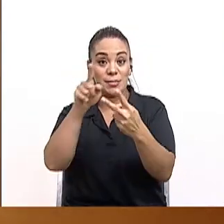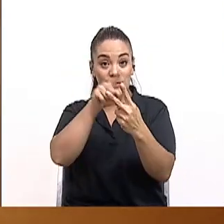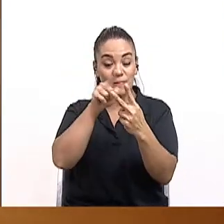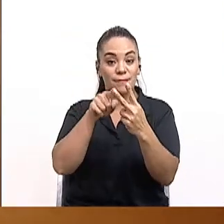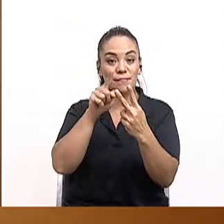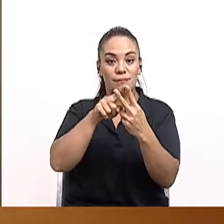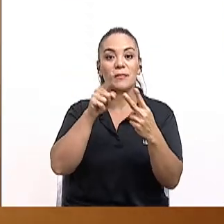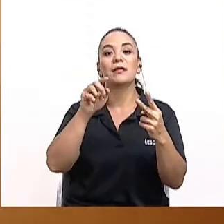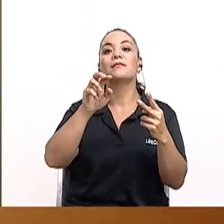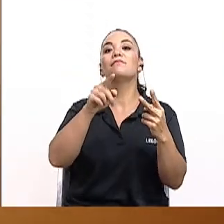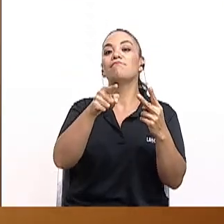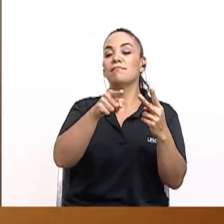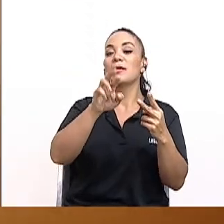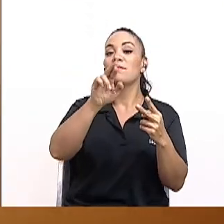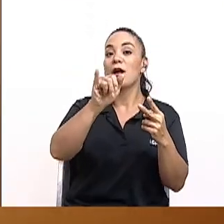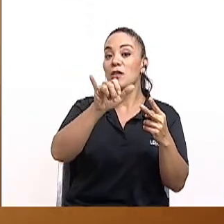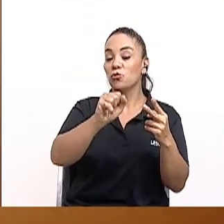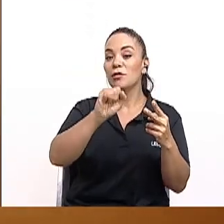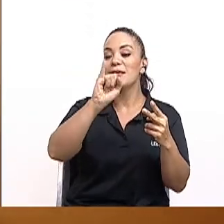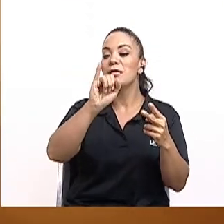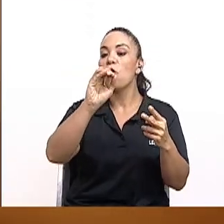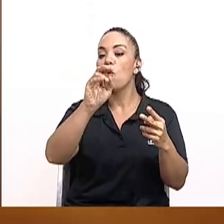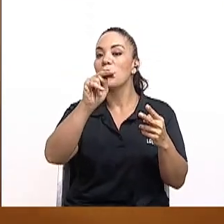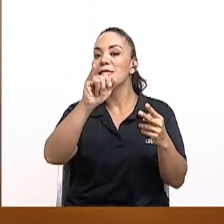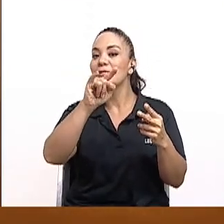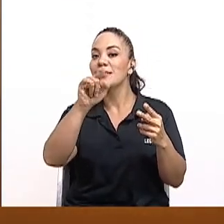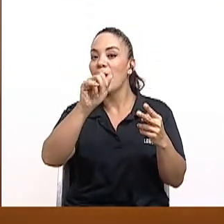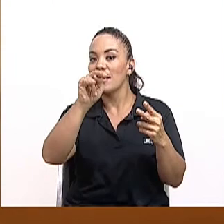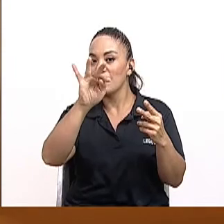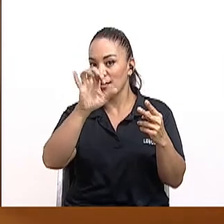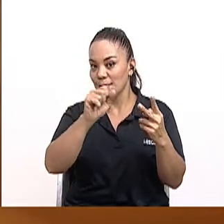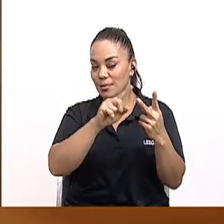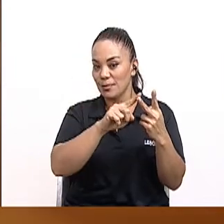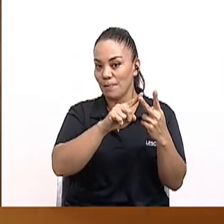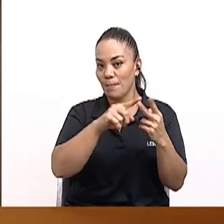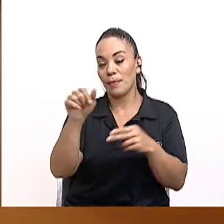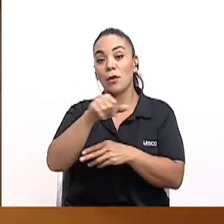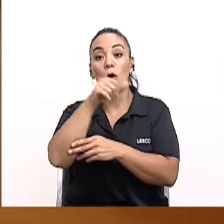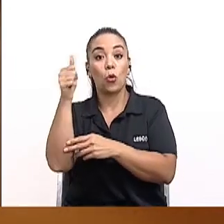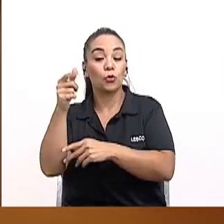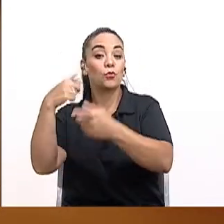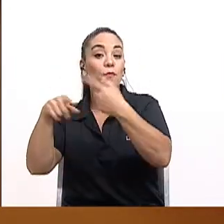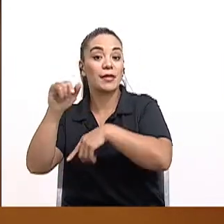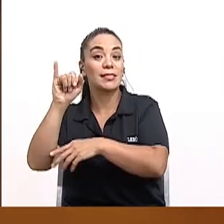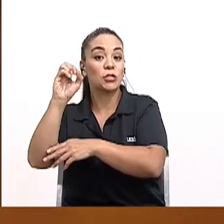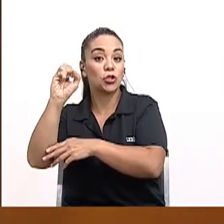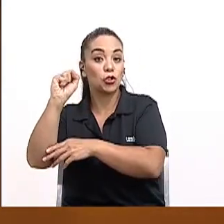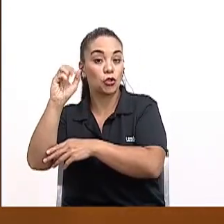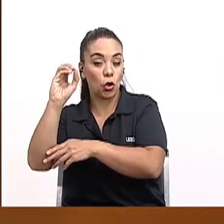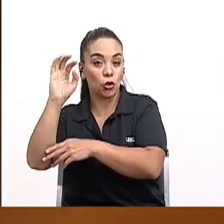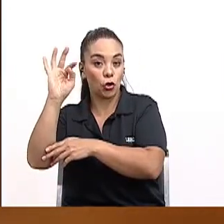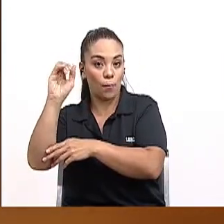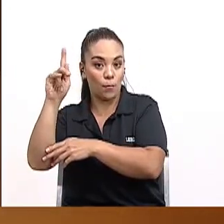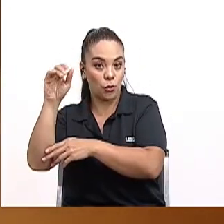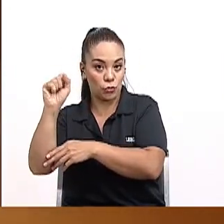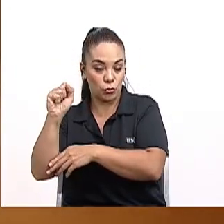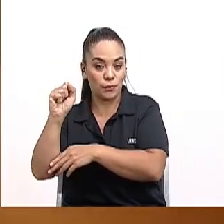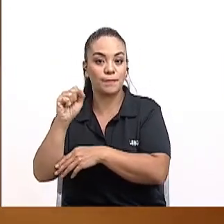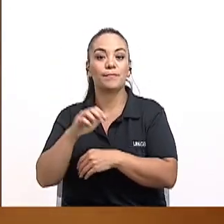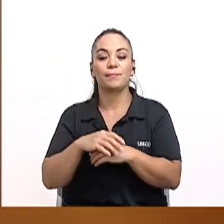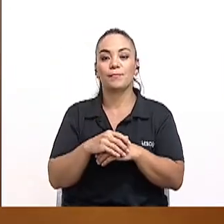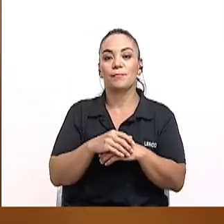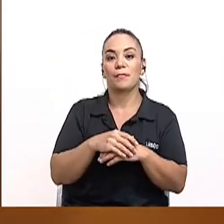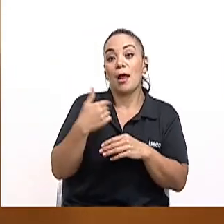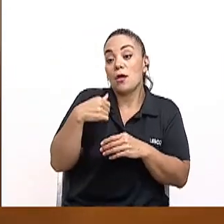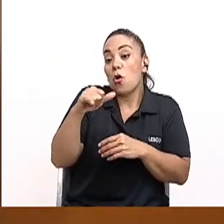radiaciones ionizantes. Los rayos gamma, por ejemplo, sí provienen de isótopos radiactivos. Pero también tenemos otras longitudes de